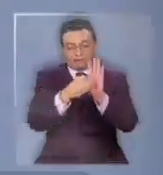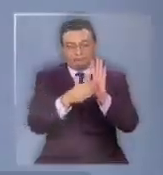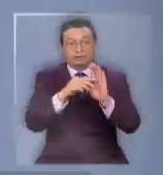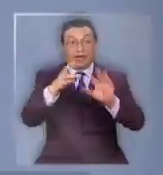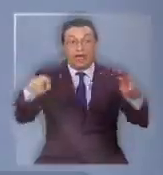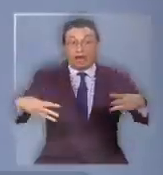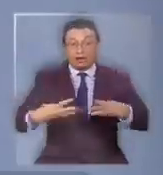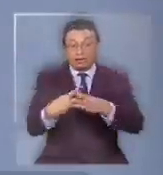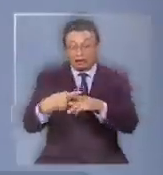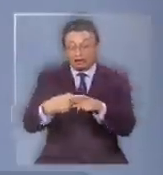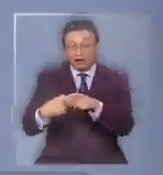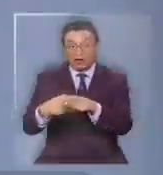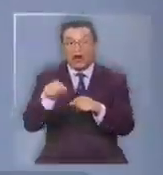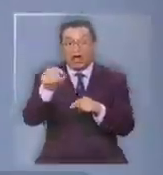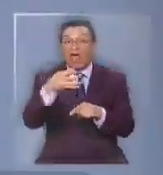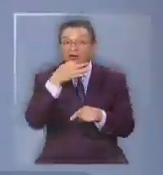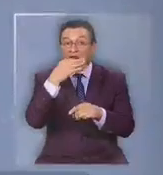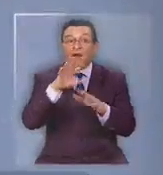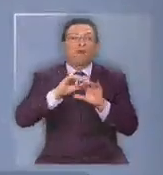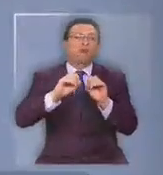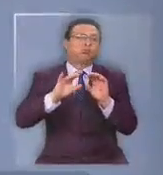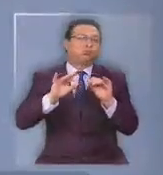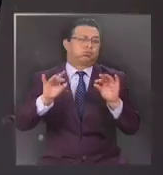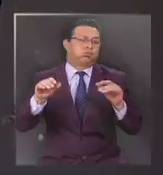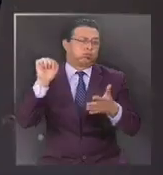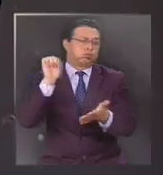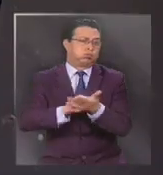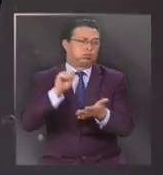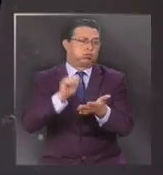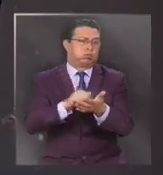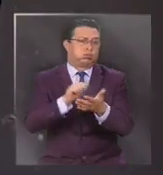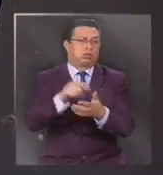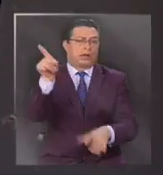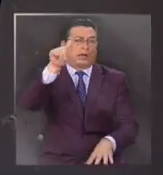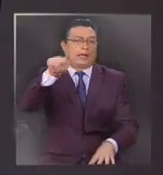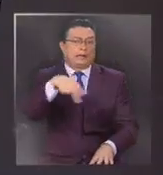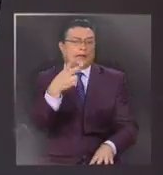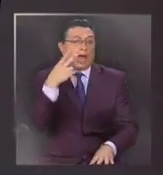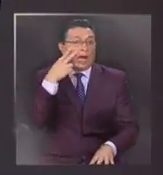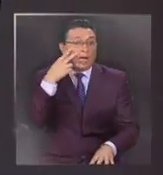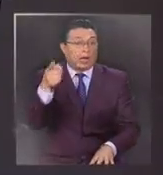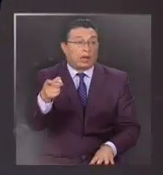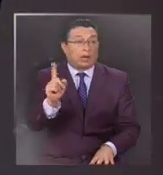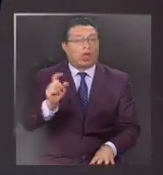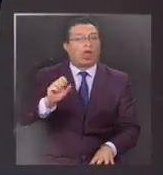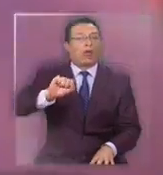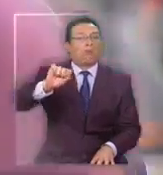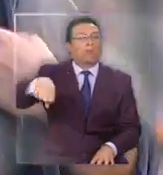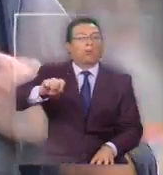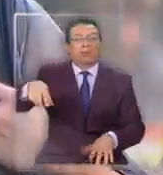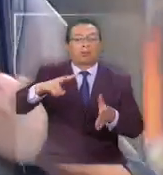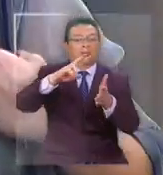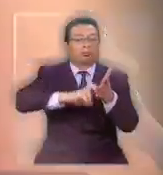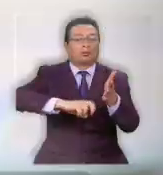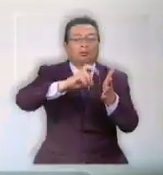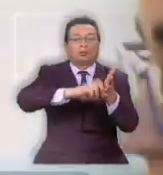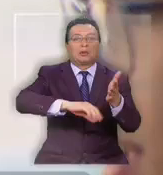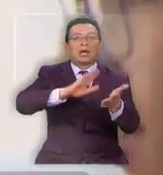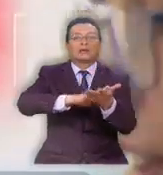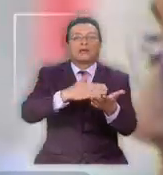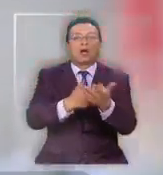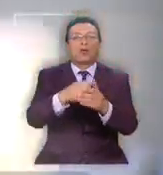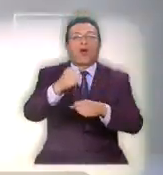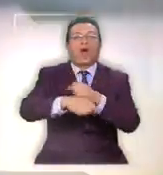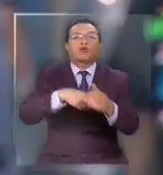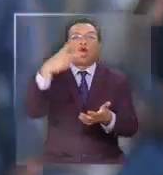redes sociales, son cientos los que reclaman porque Impuestos Internos no les reconoce sus cotizaciones de salud del